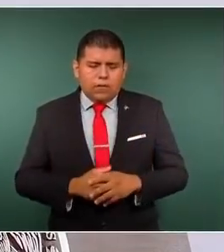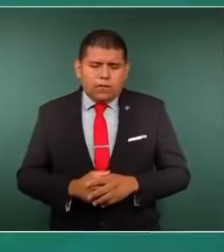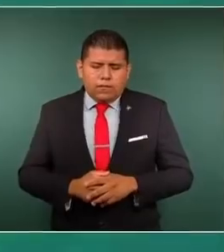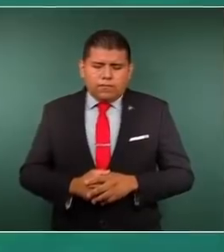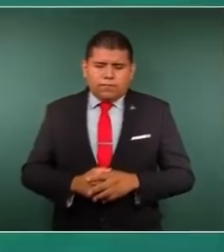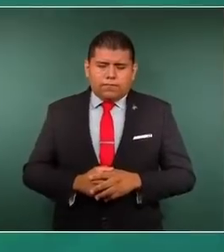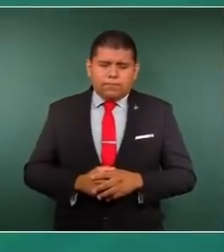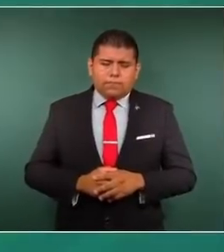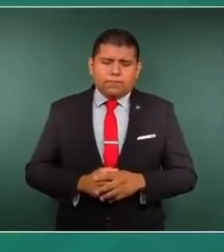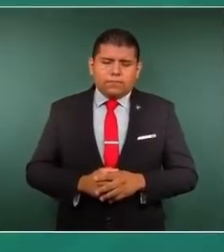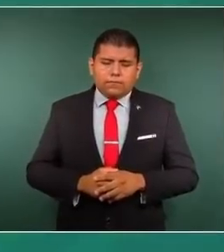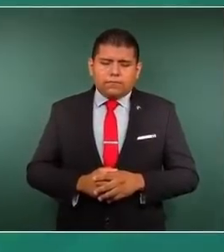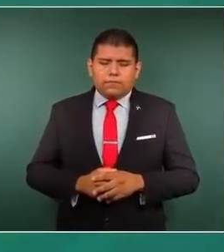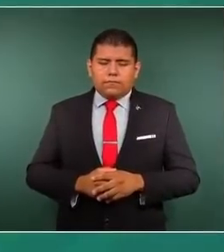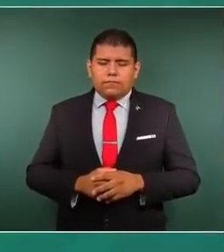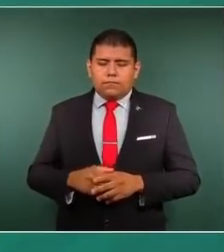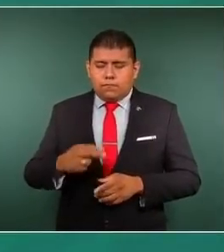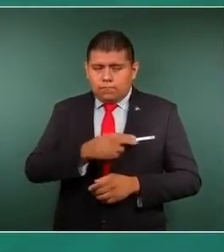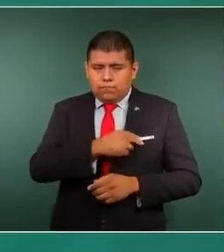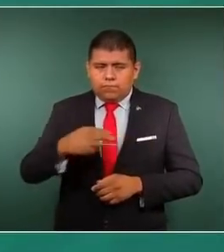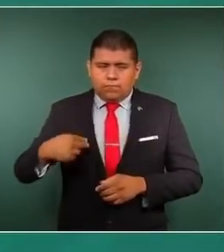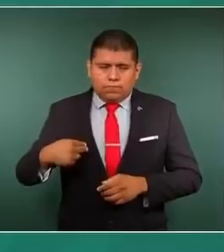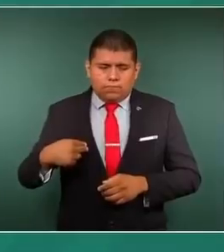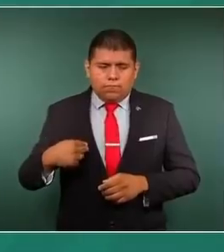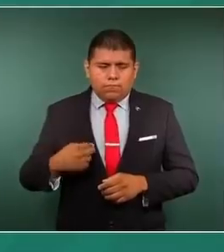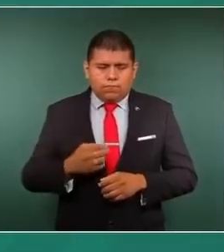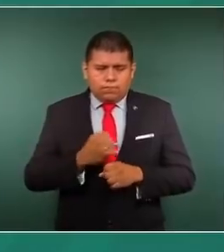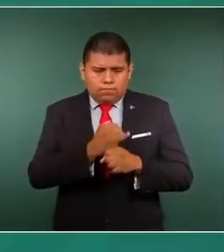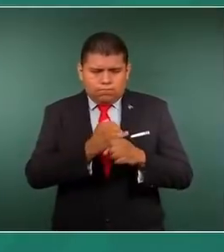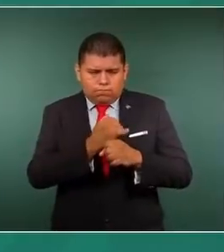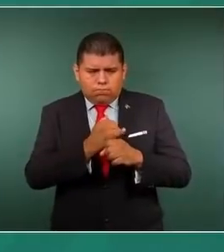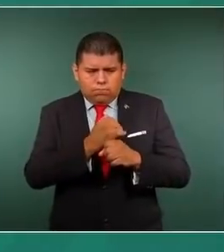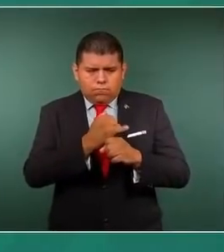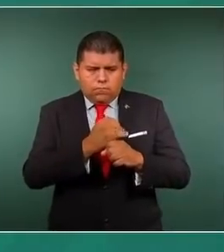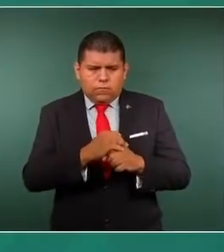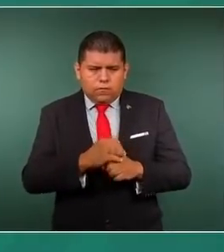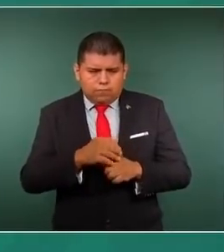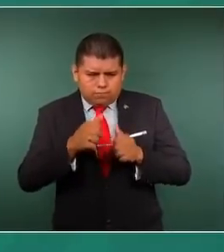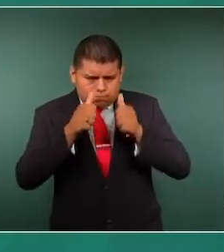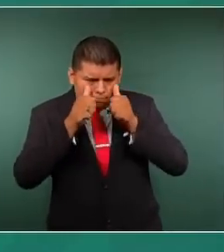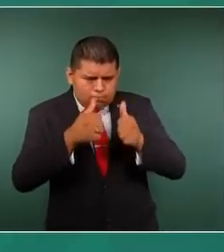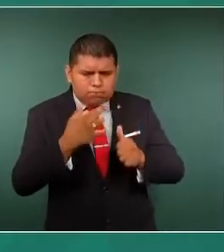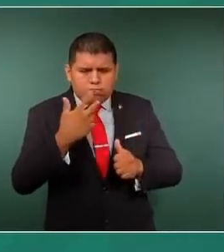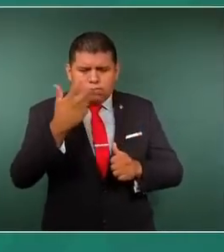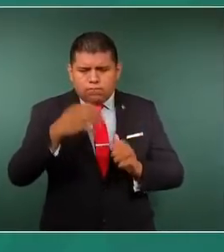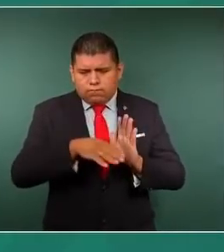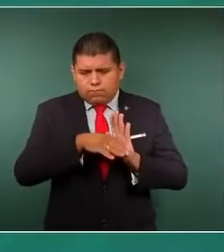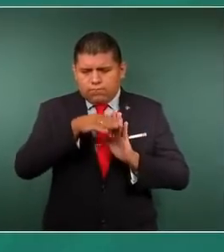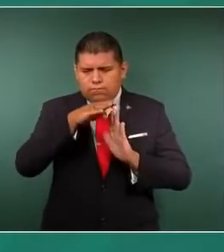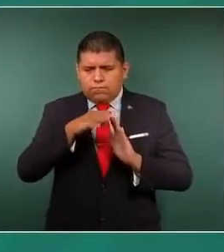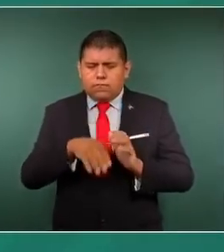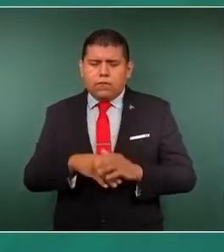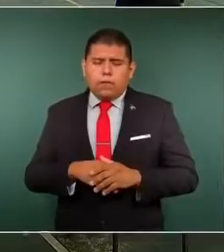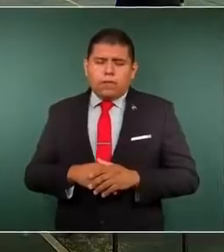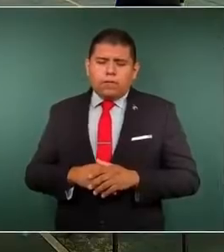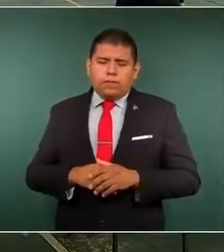hemos avanzado en esta depuración sin